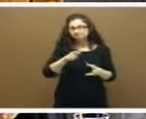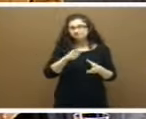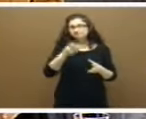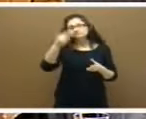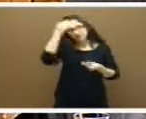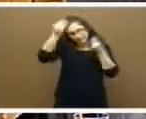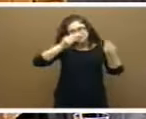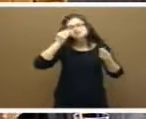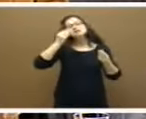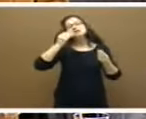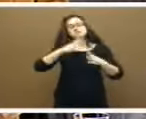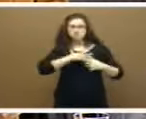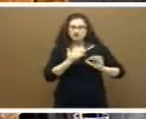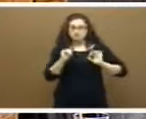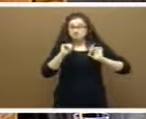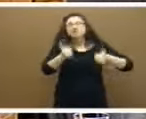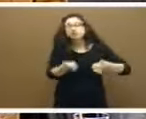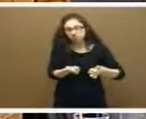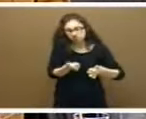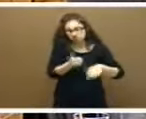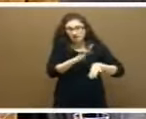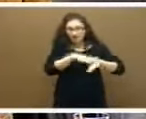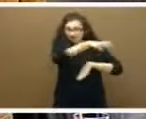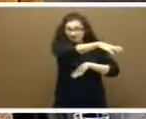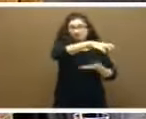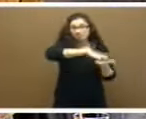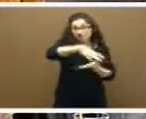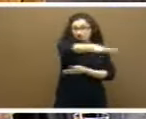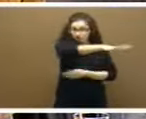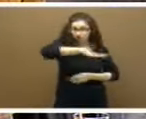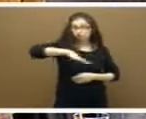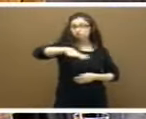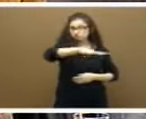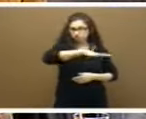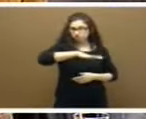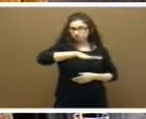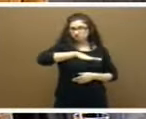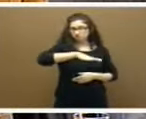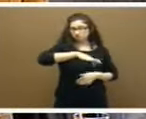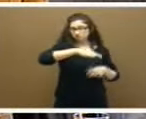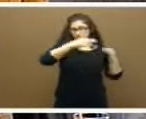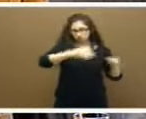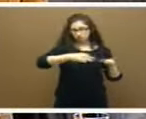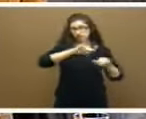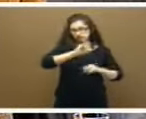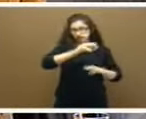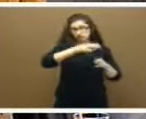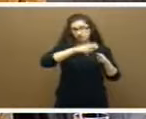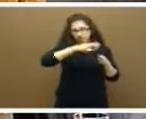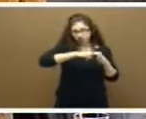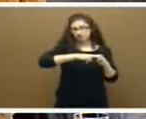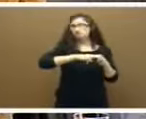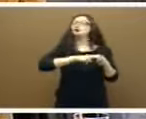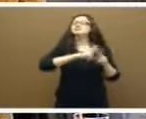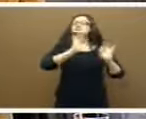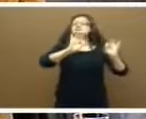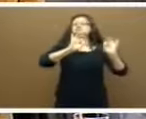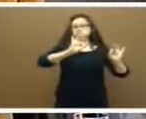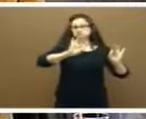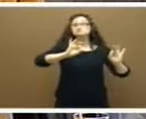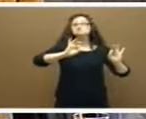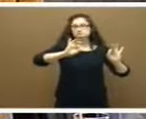y se pueda poner en marcha para esos centros que tienen que tener una política